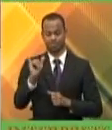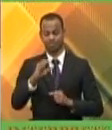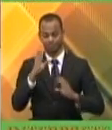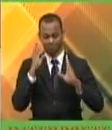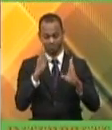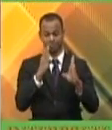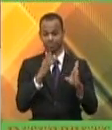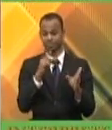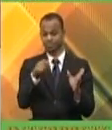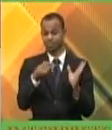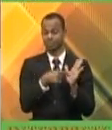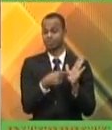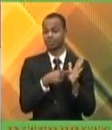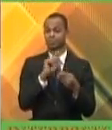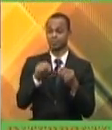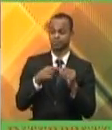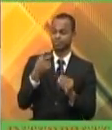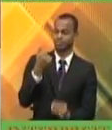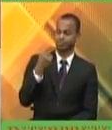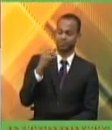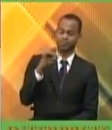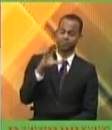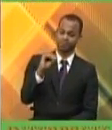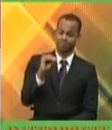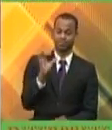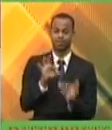que ver aquí con el género